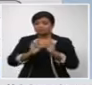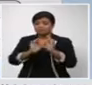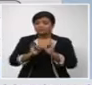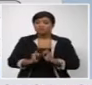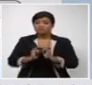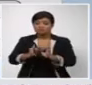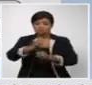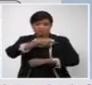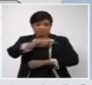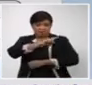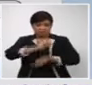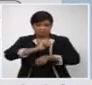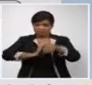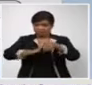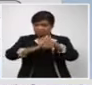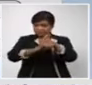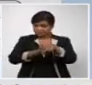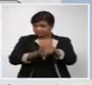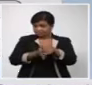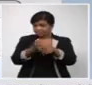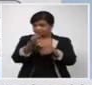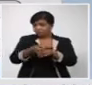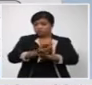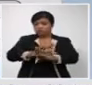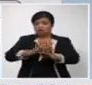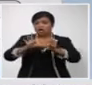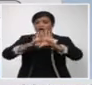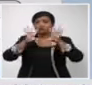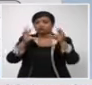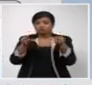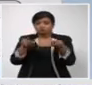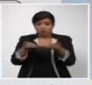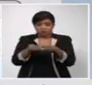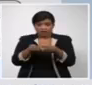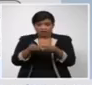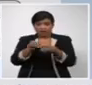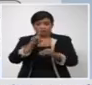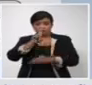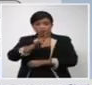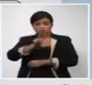de ayer, pues ya se acumulan